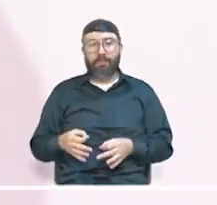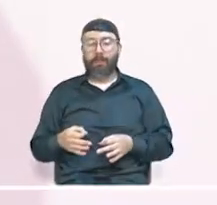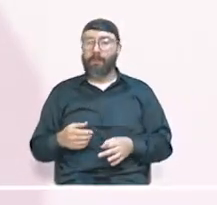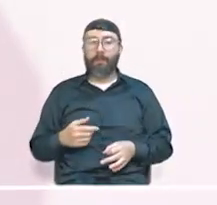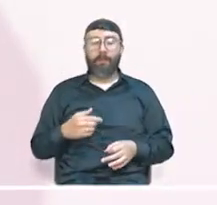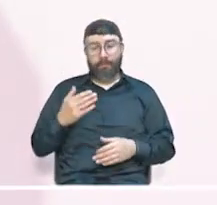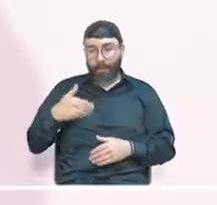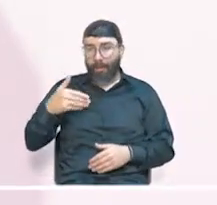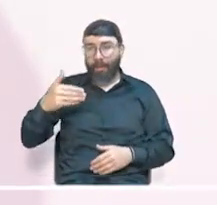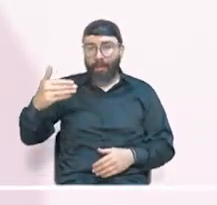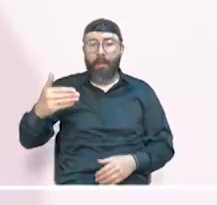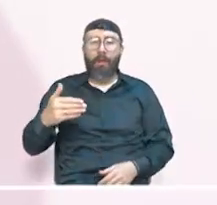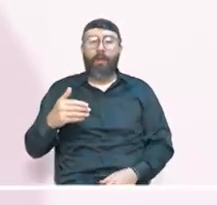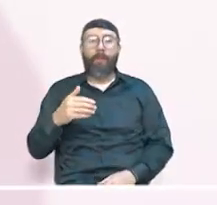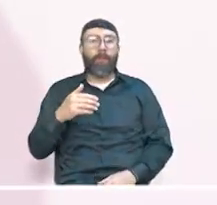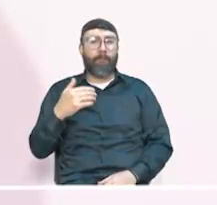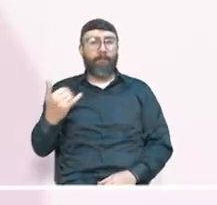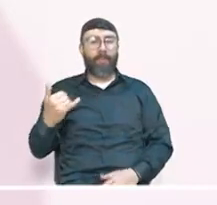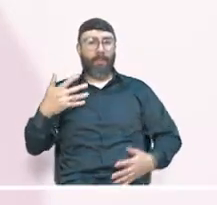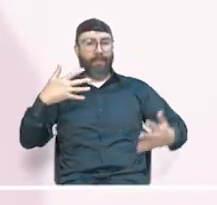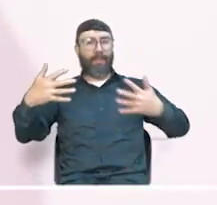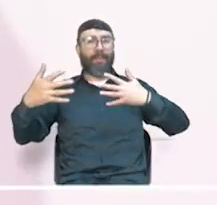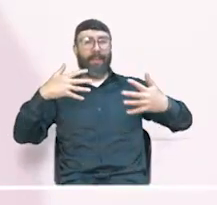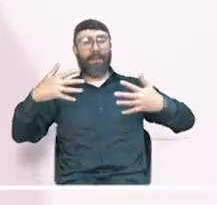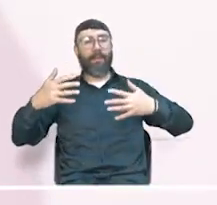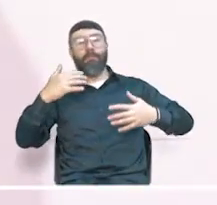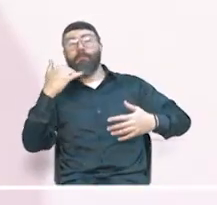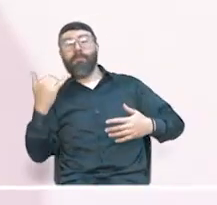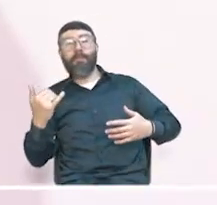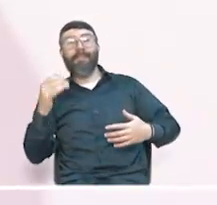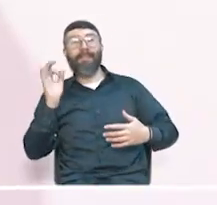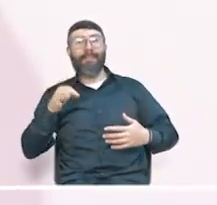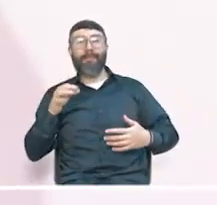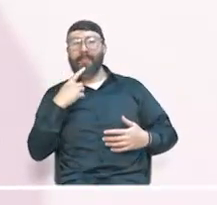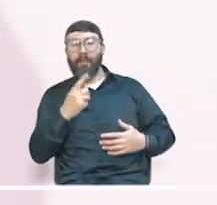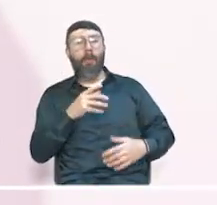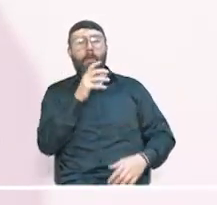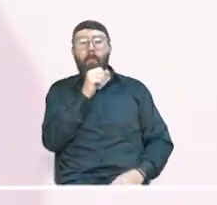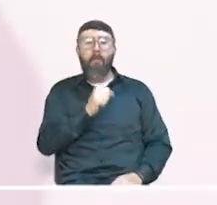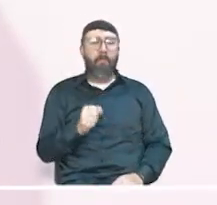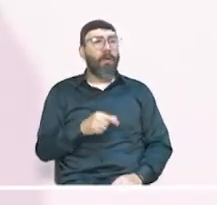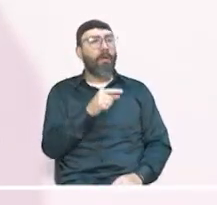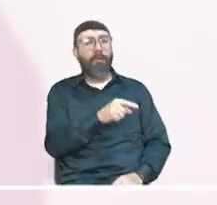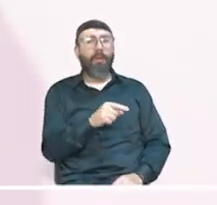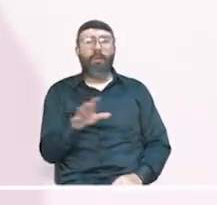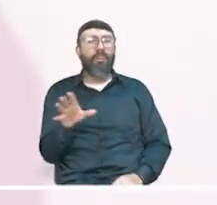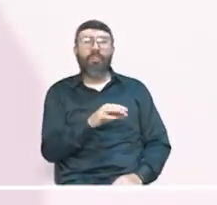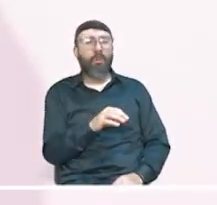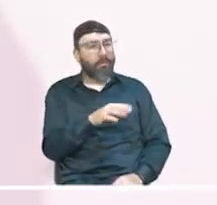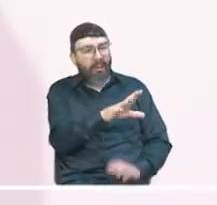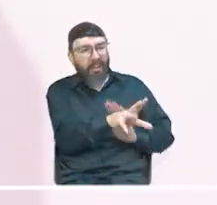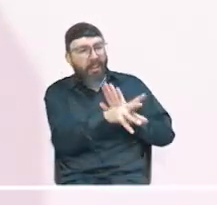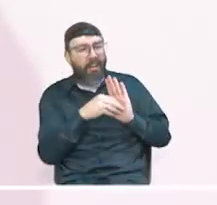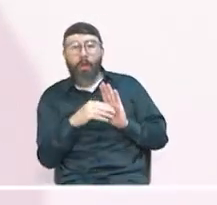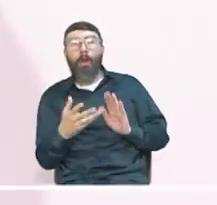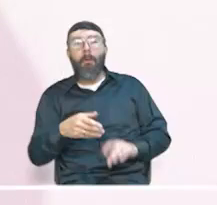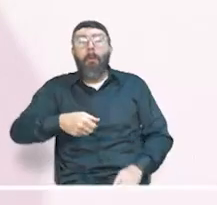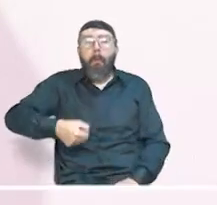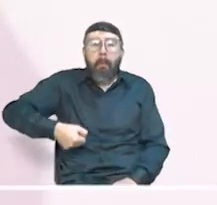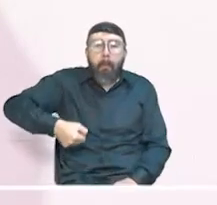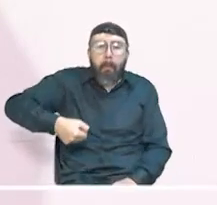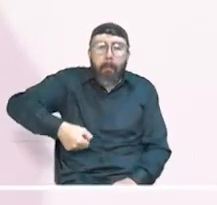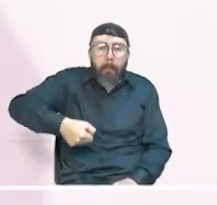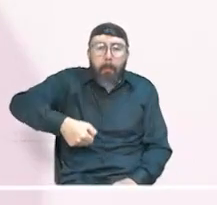viejito, cuando hay una obra de teatro, a los niños los disfrazan, siempre se los digo, ¿no?, a los viejitos, ¿cómo los imitan? Entonces todos encorvaditos, con las rodillas